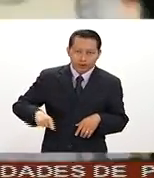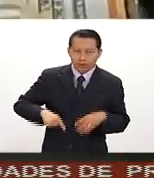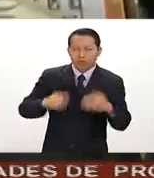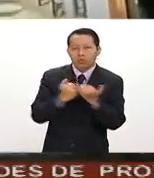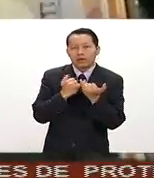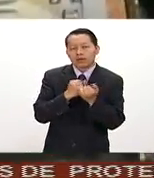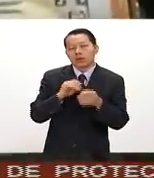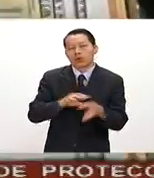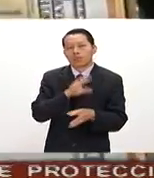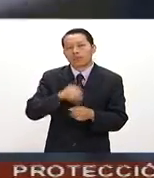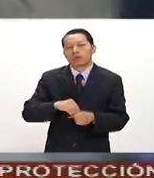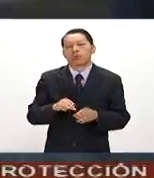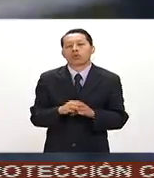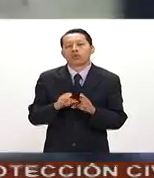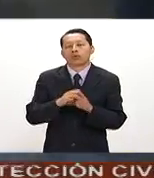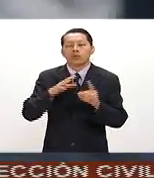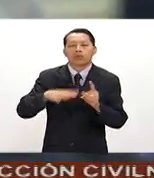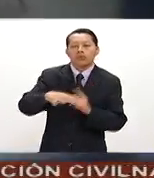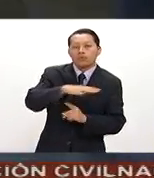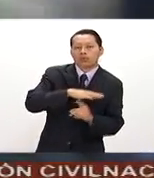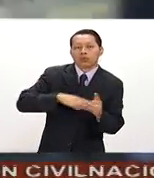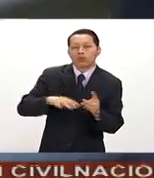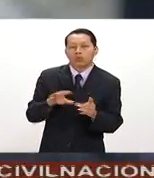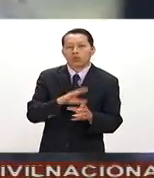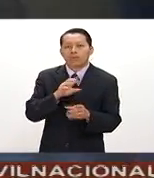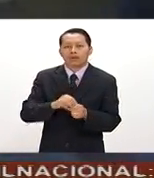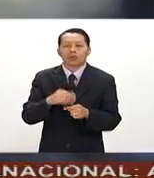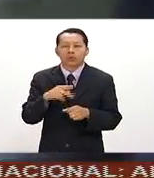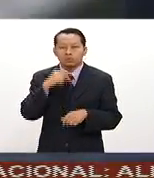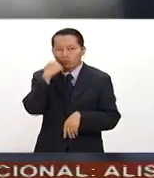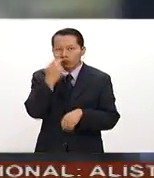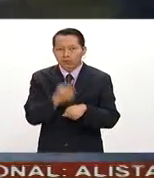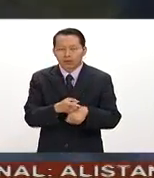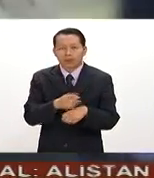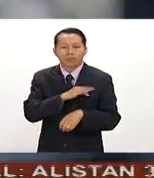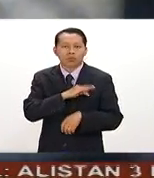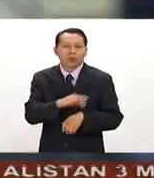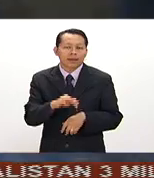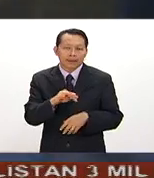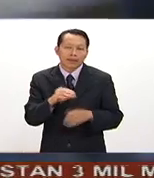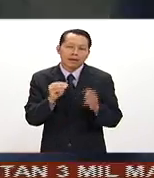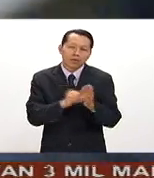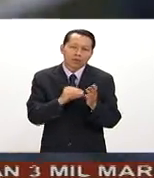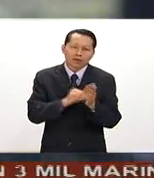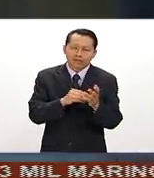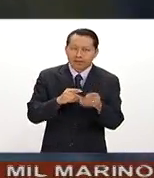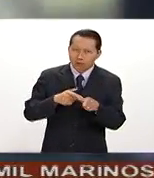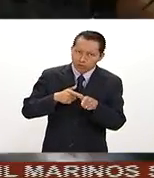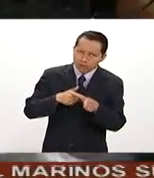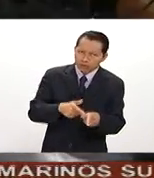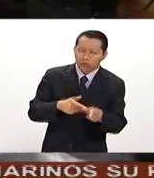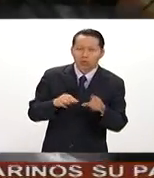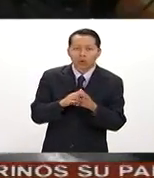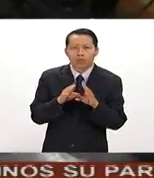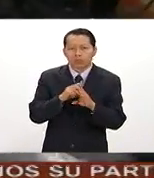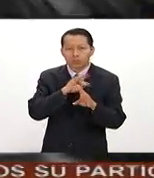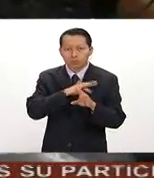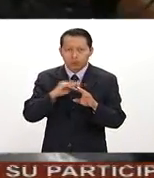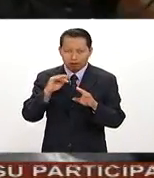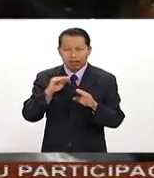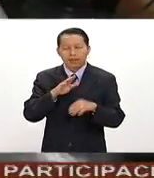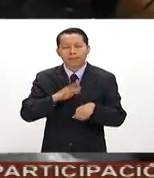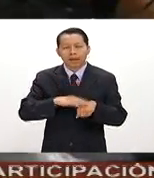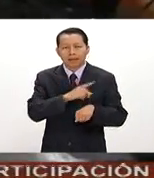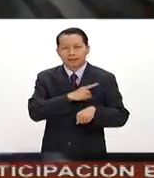también alrededor de su voluntad para todavía tratar de estabilizar más la